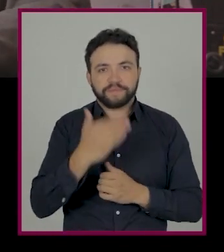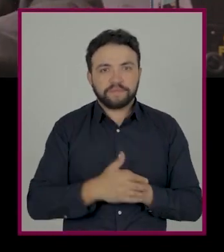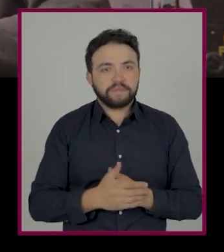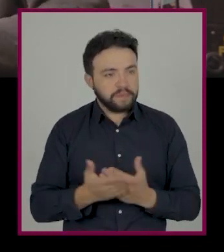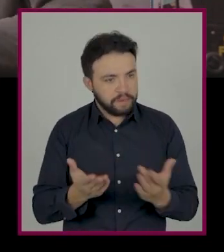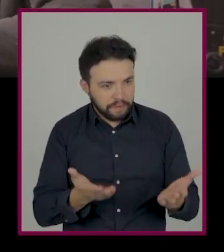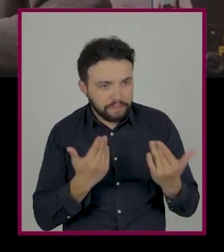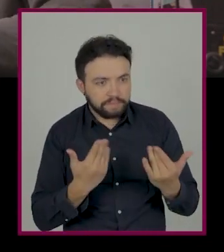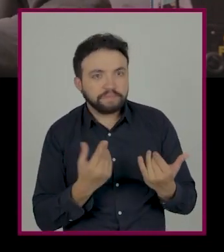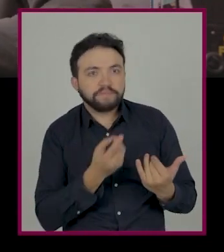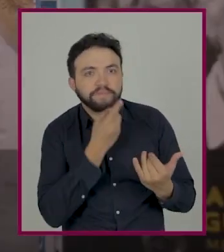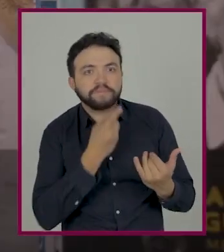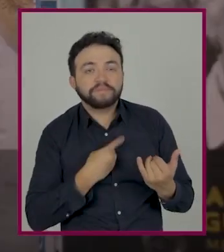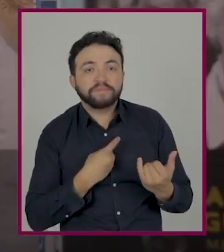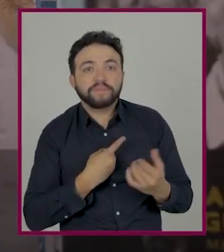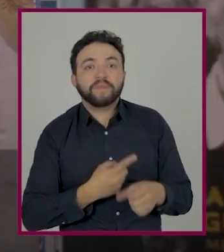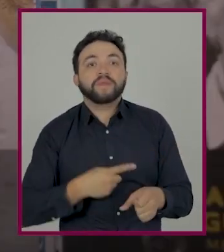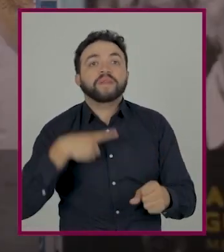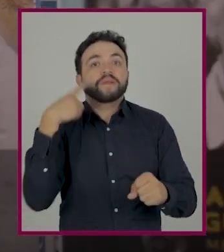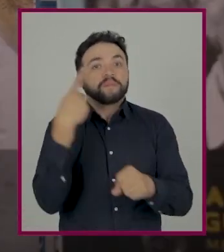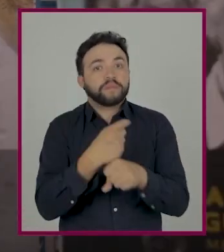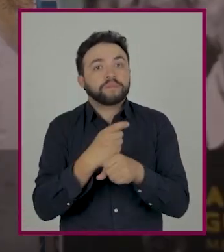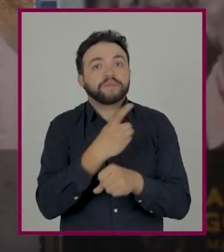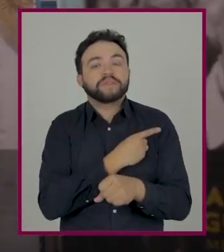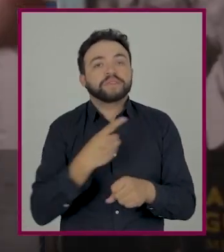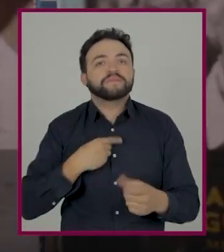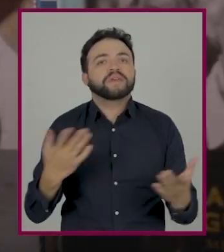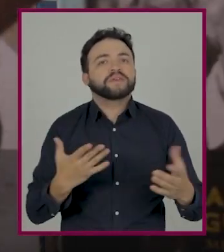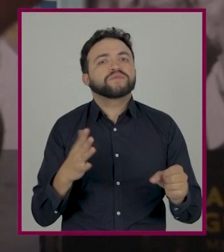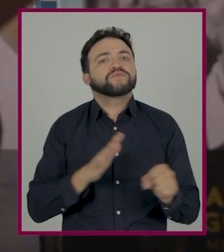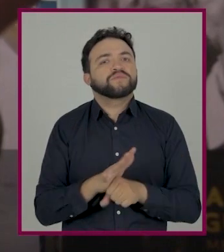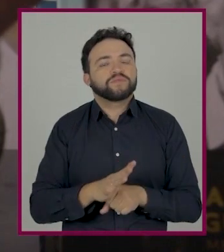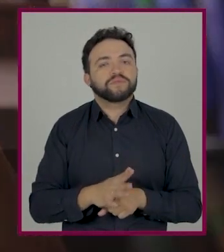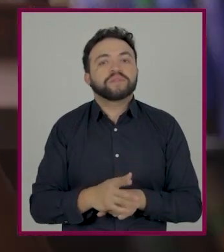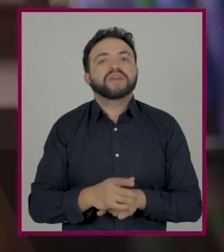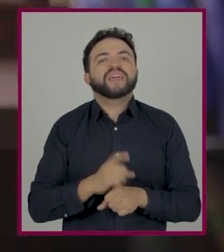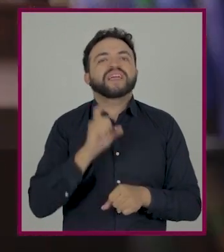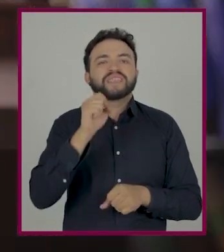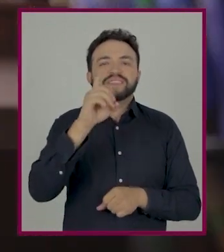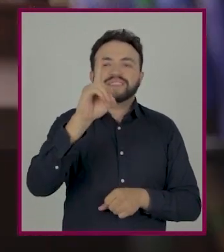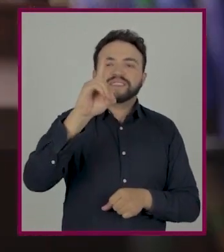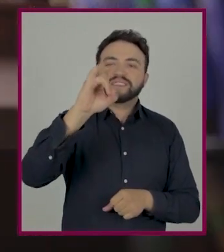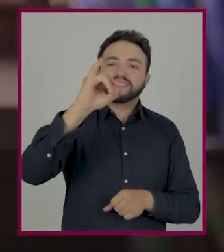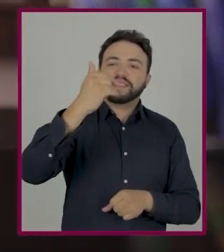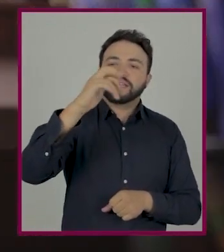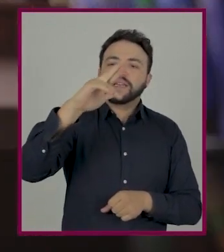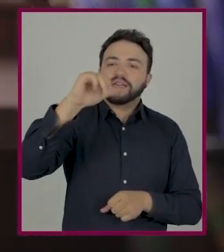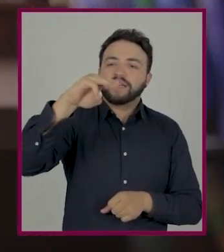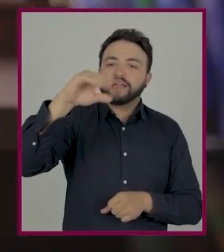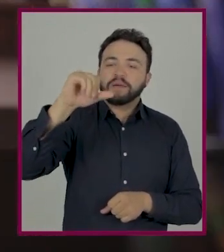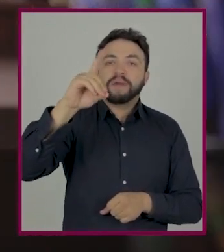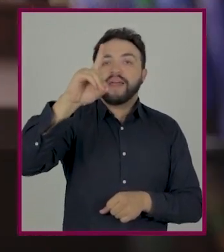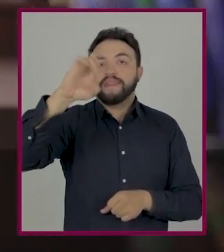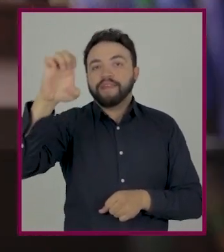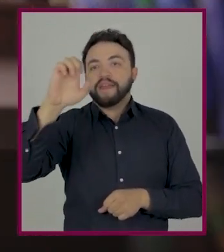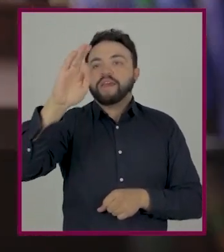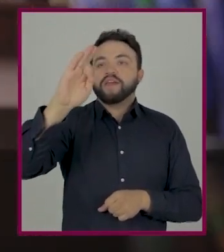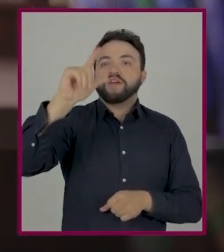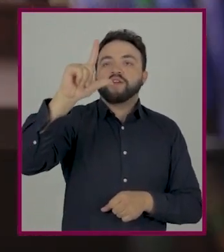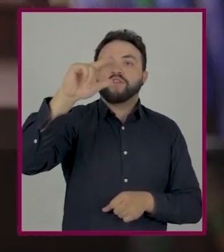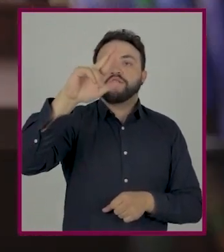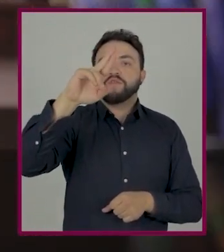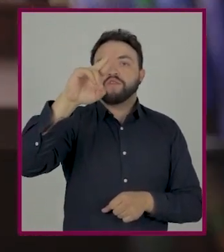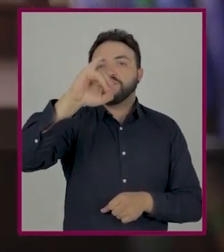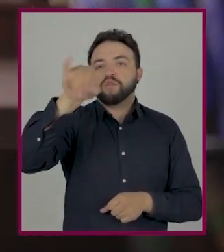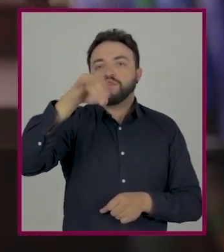mejor deja que te explique. Está bien, fluye con la información. Lo primero que tenemos que hacer es entender qué es